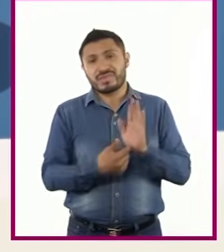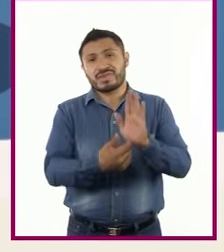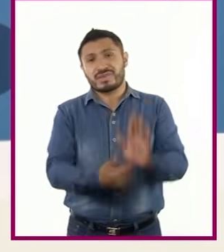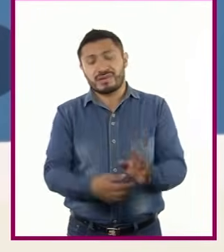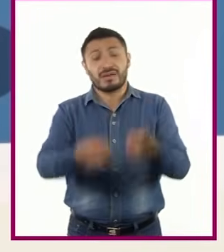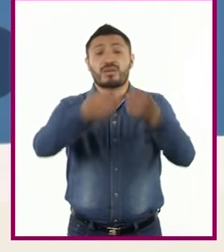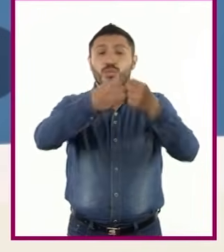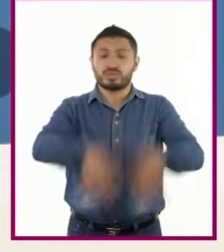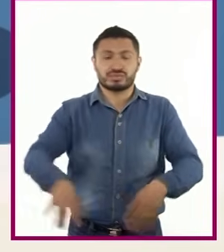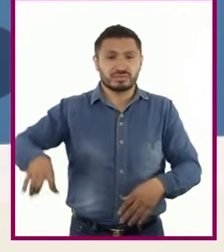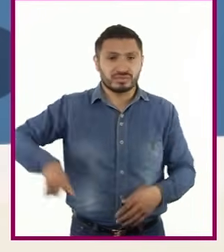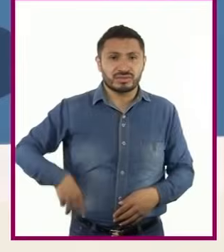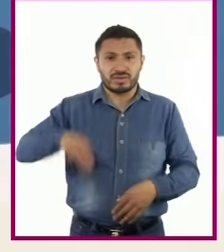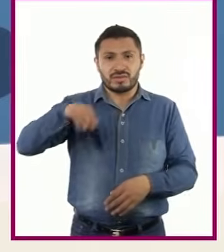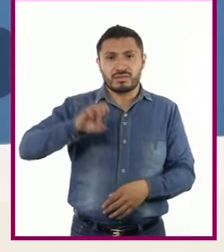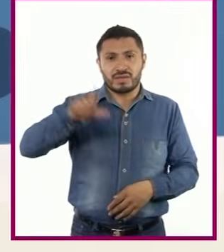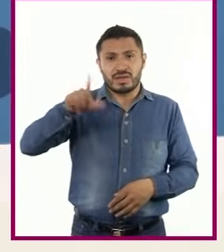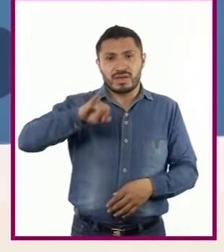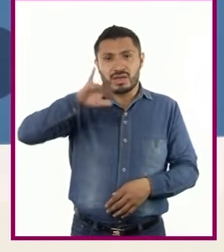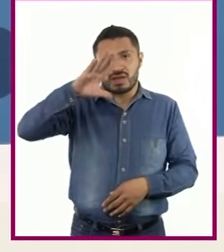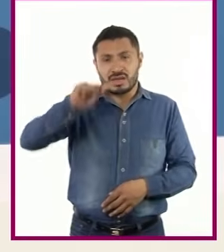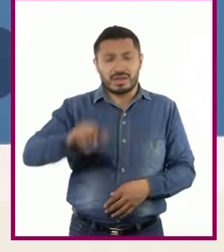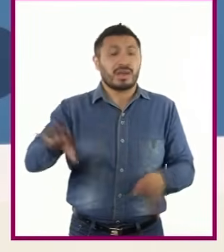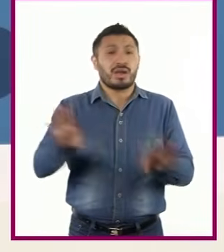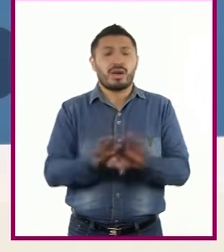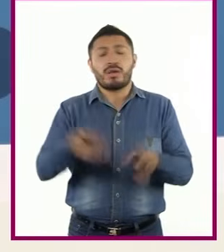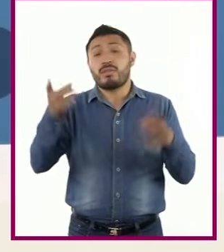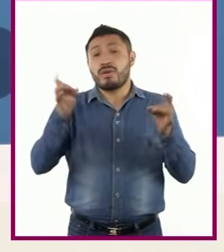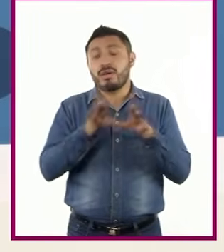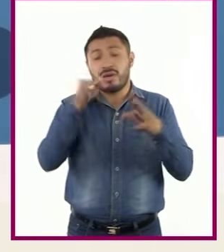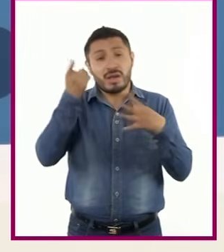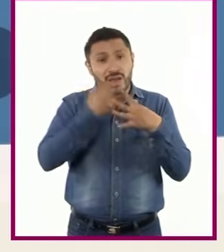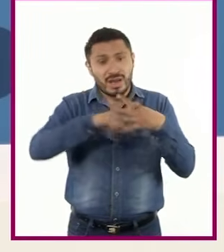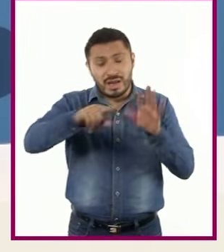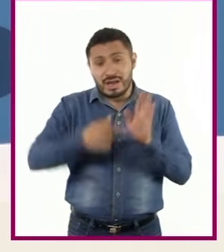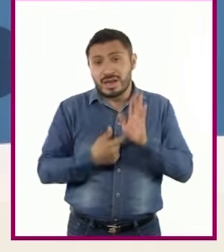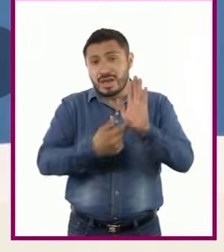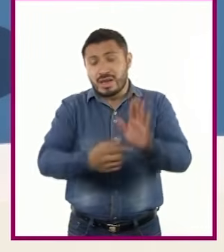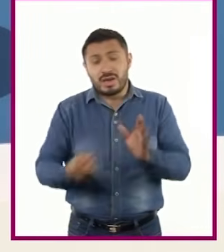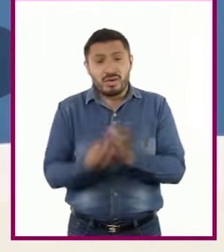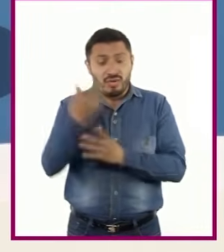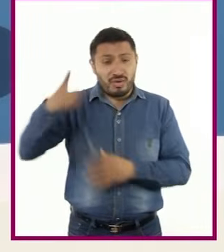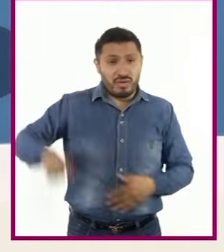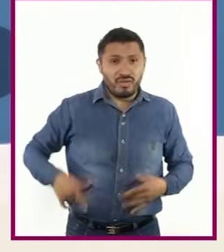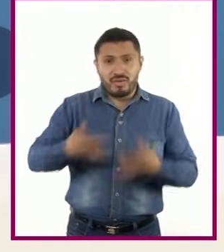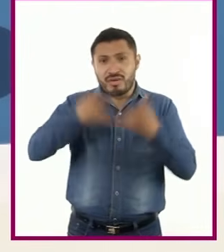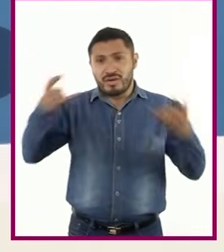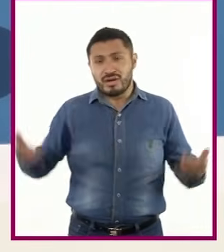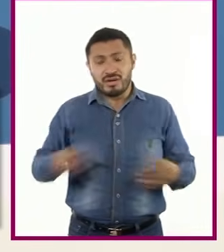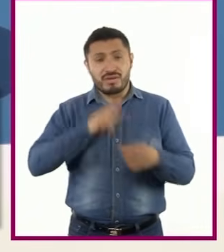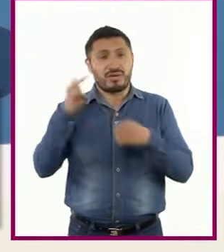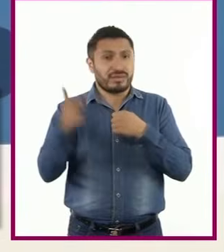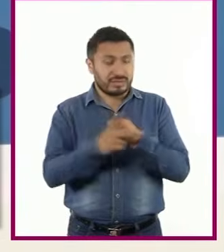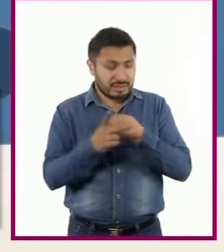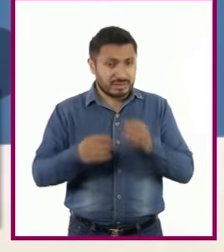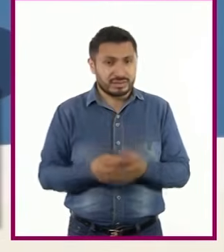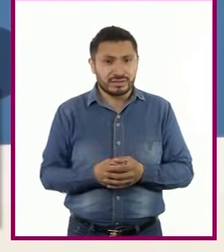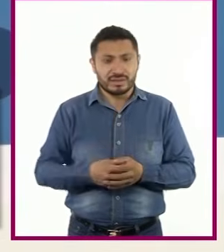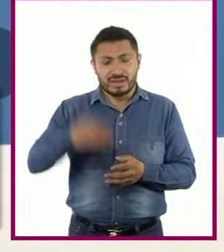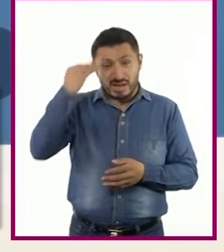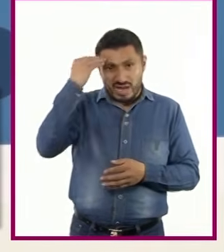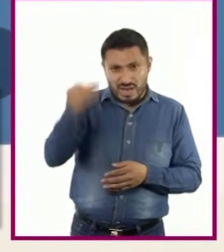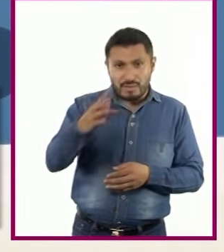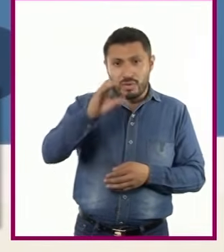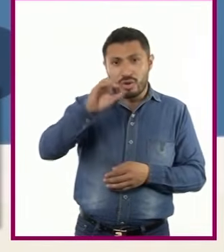la derrota del Imperio Mexica marcó el inicio de una nueva etapa en la historia de nuestro país, la